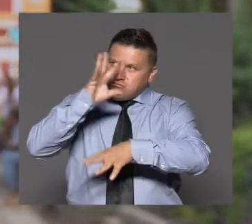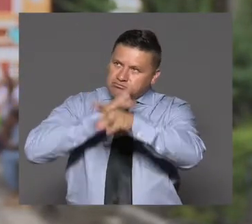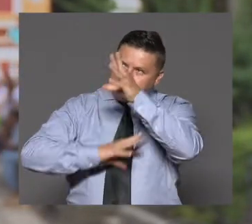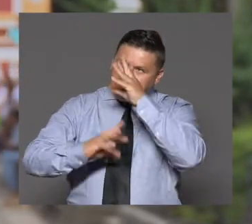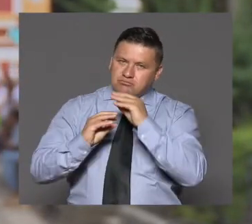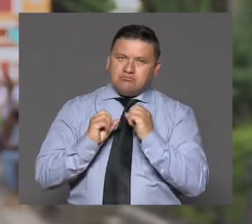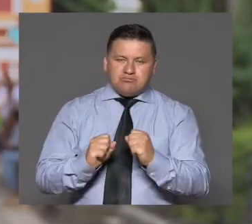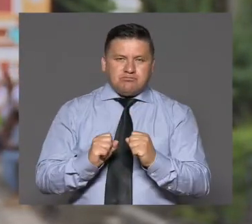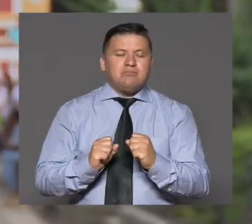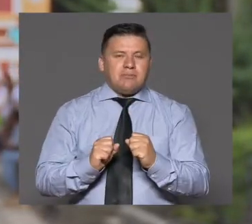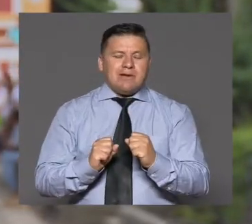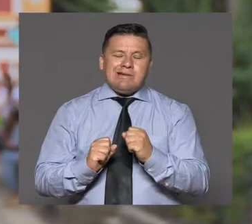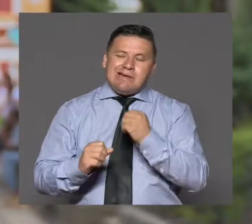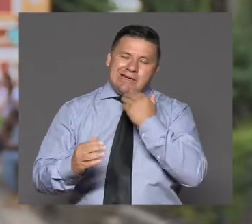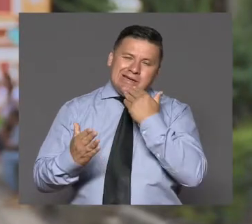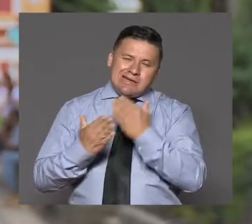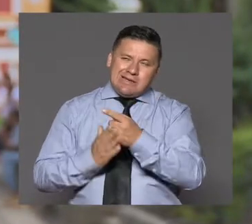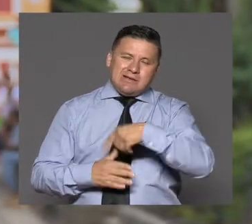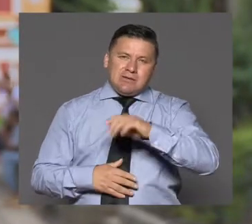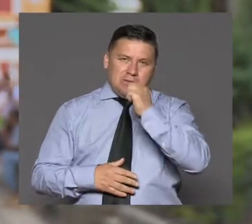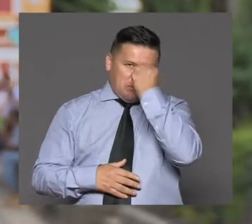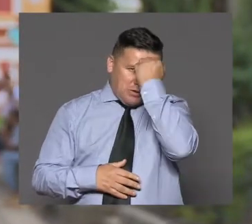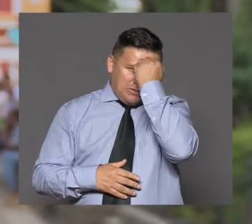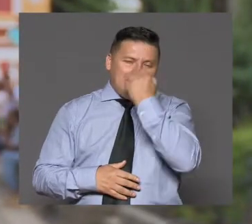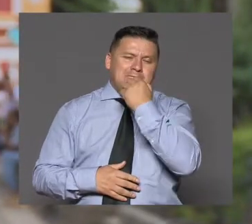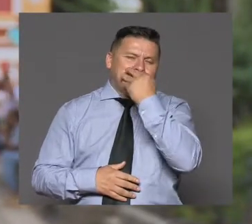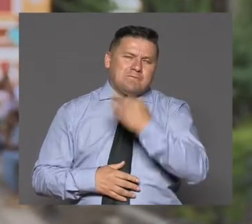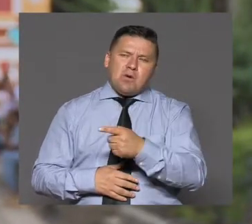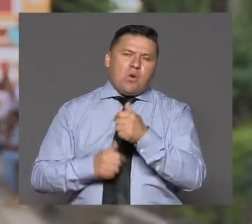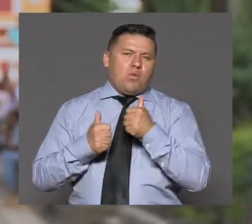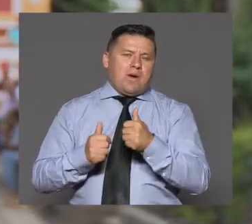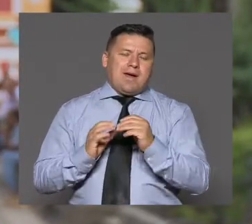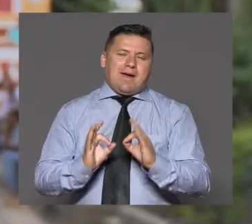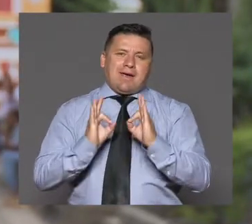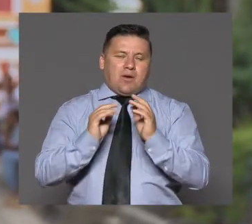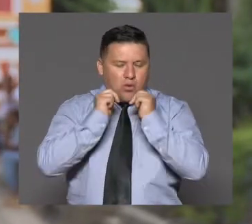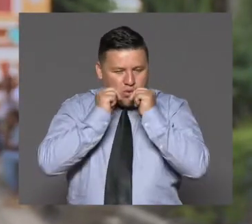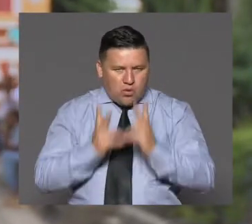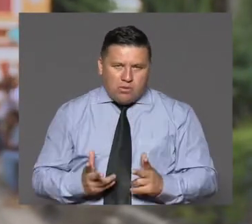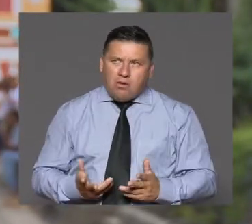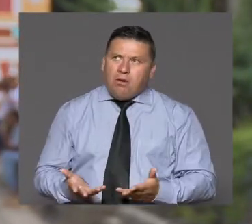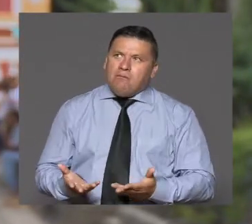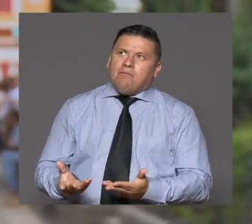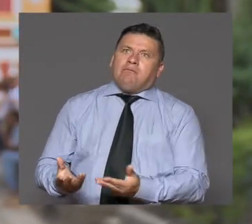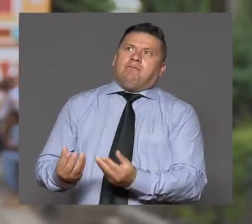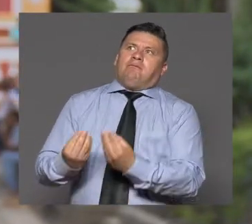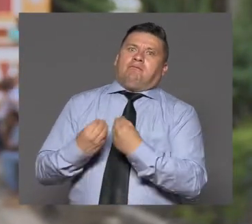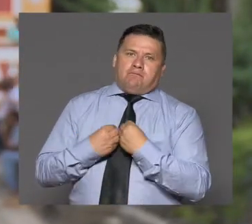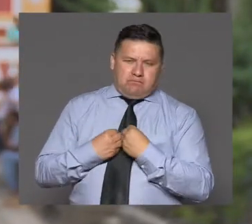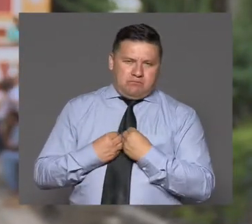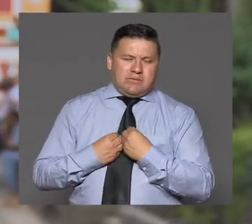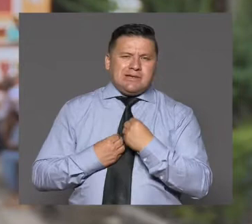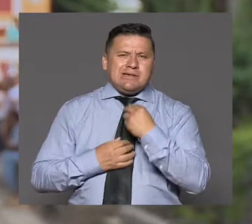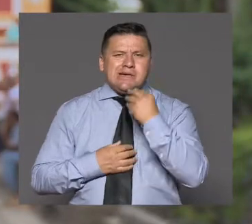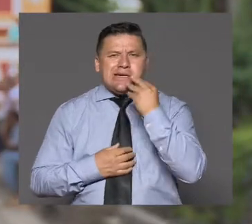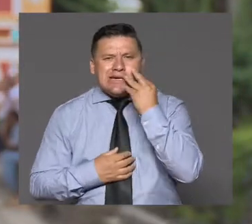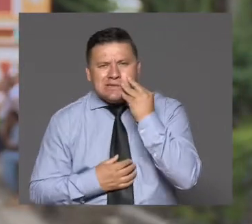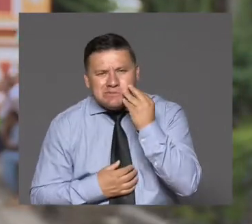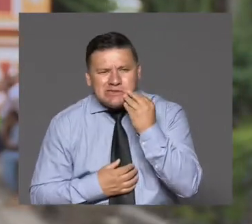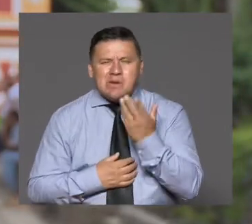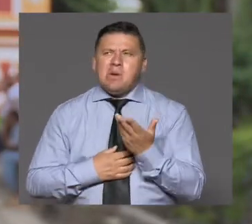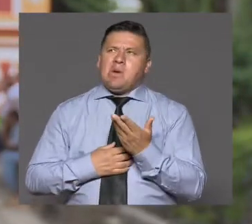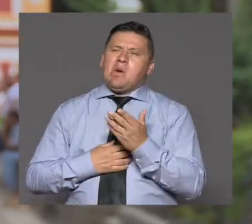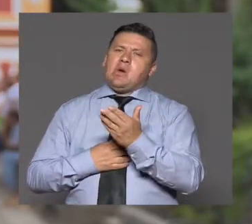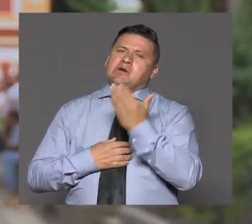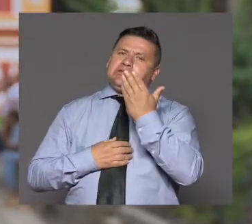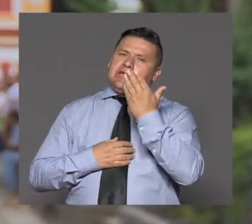ella. Y tengo que agradecer a esos profesores que de verdad de muy buena calidad humana que nos han mandado, de mucha experiencia y que